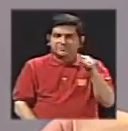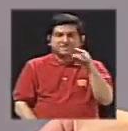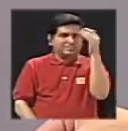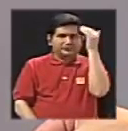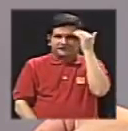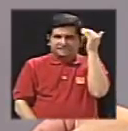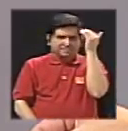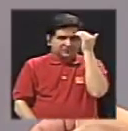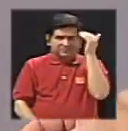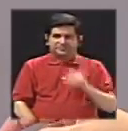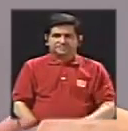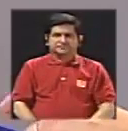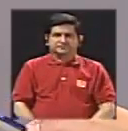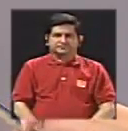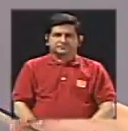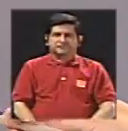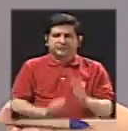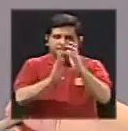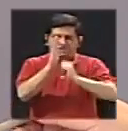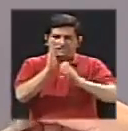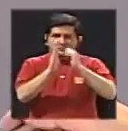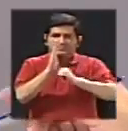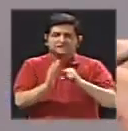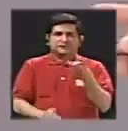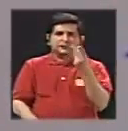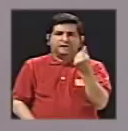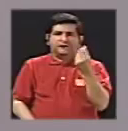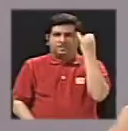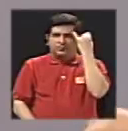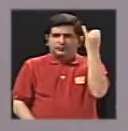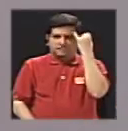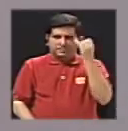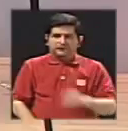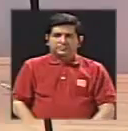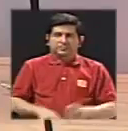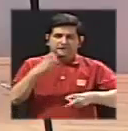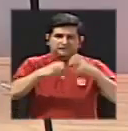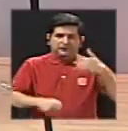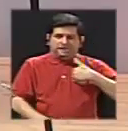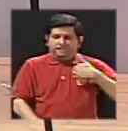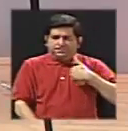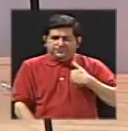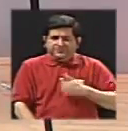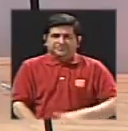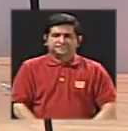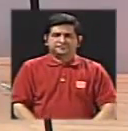sepa cuánto le rebajaron o por qué concepto le rebajaron? Uh-huh. ¿Qué es el problema que veía